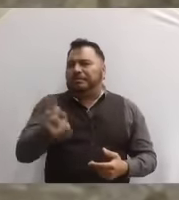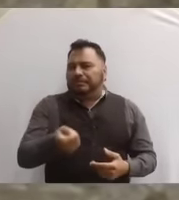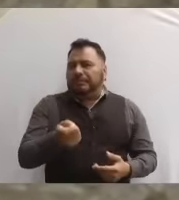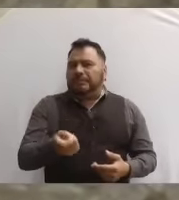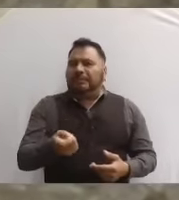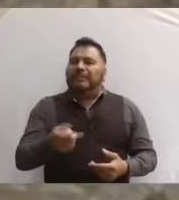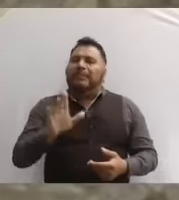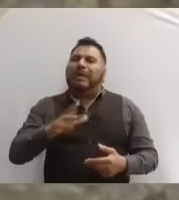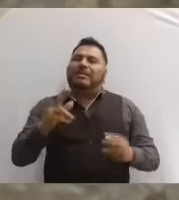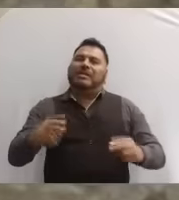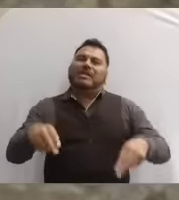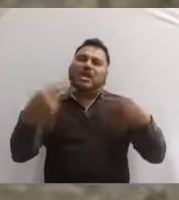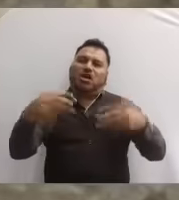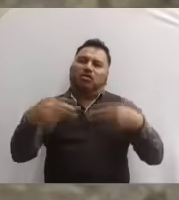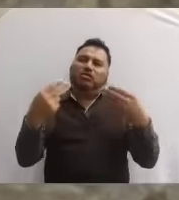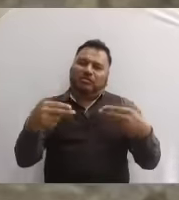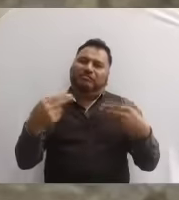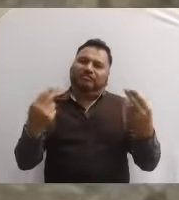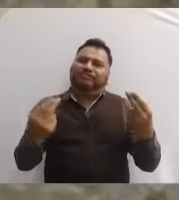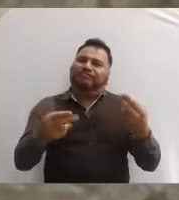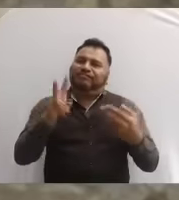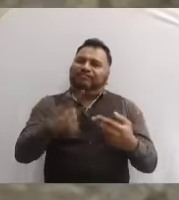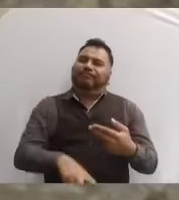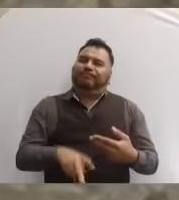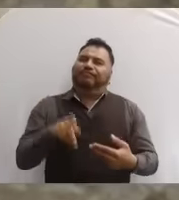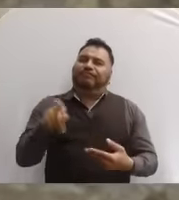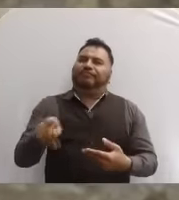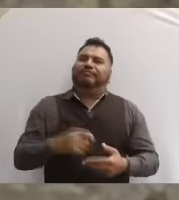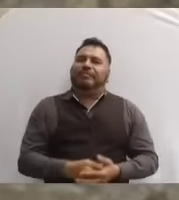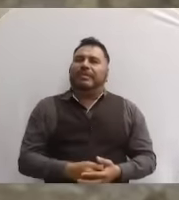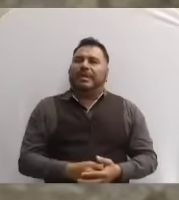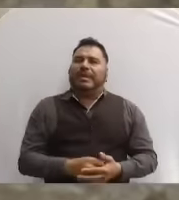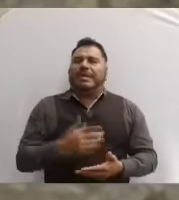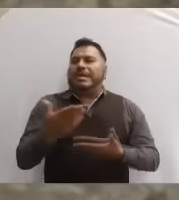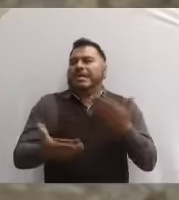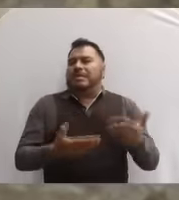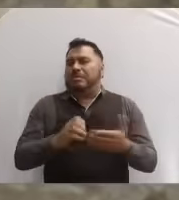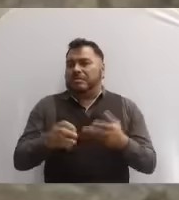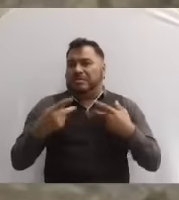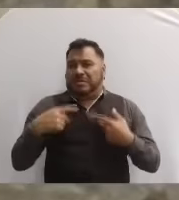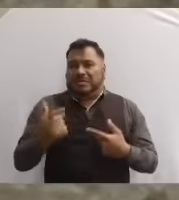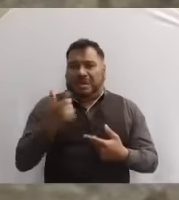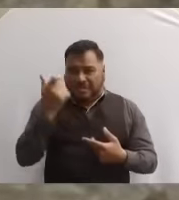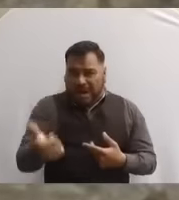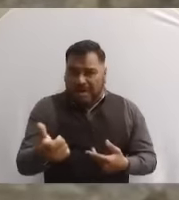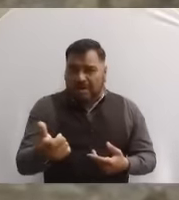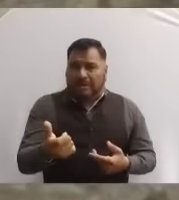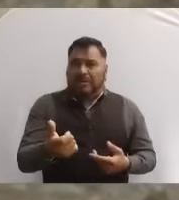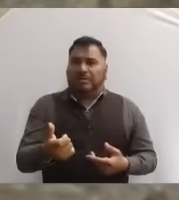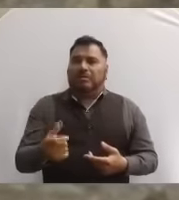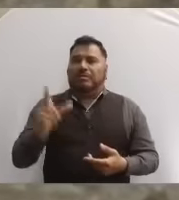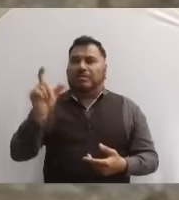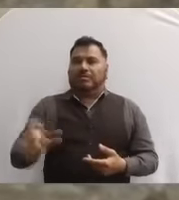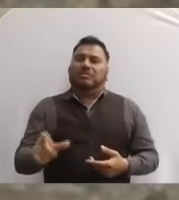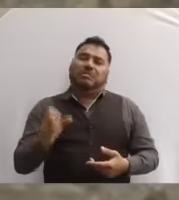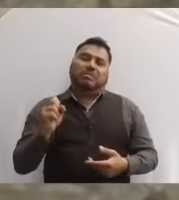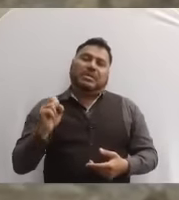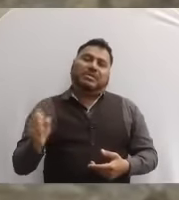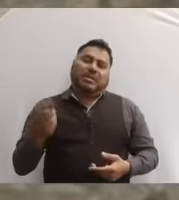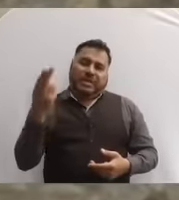vuelve mercancía. Y si uno paga, se vuelve un